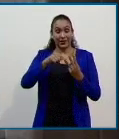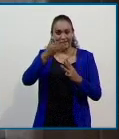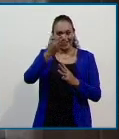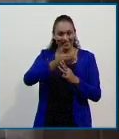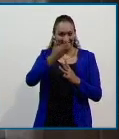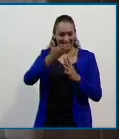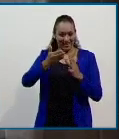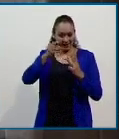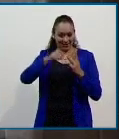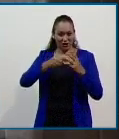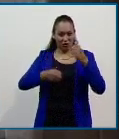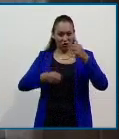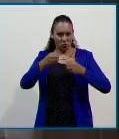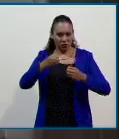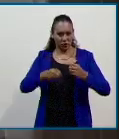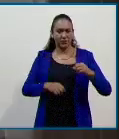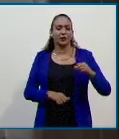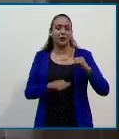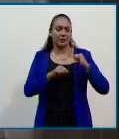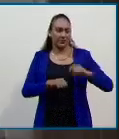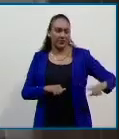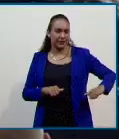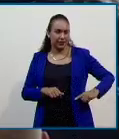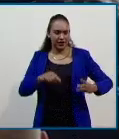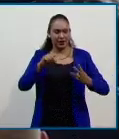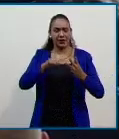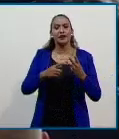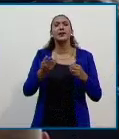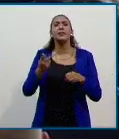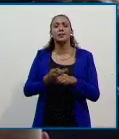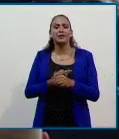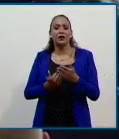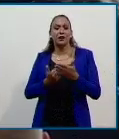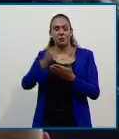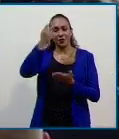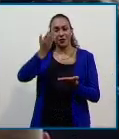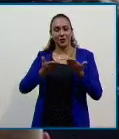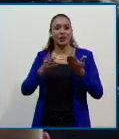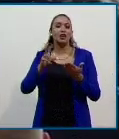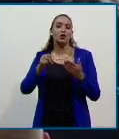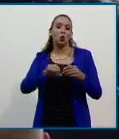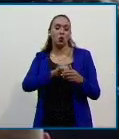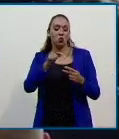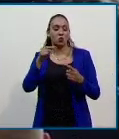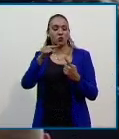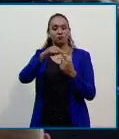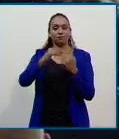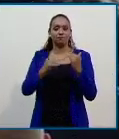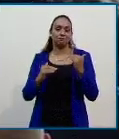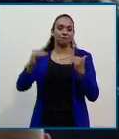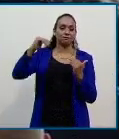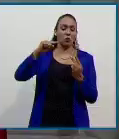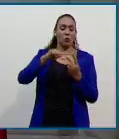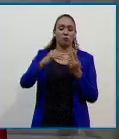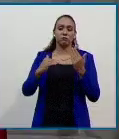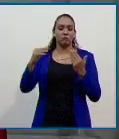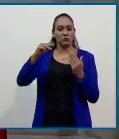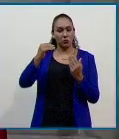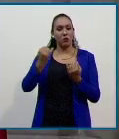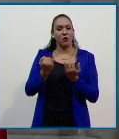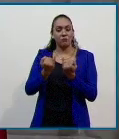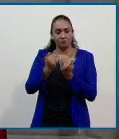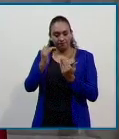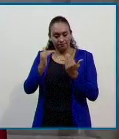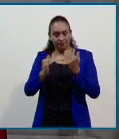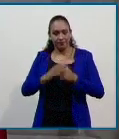inhibe la concentración del poder y el abuso del poder. La directora del Instituto de Investigaciones Jurídicas de la UNAM, Mónica González